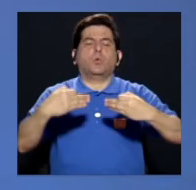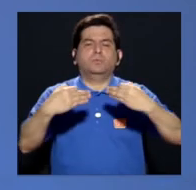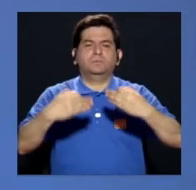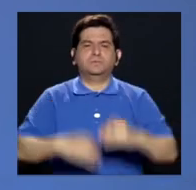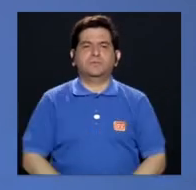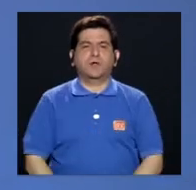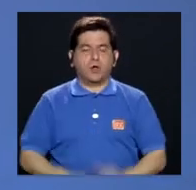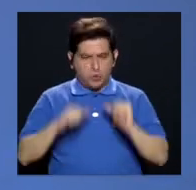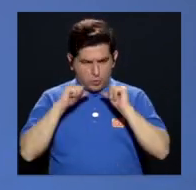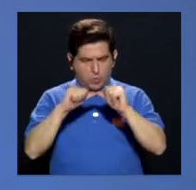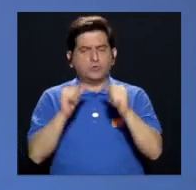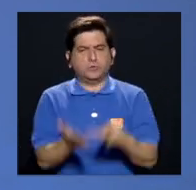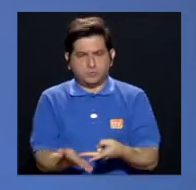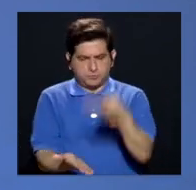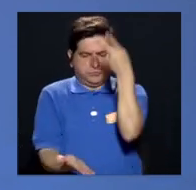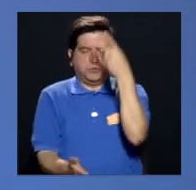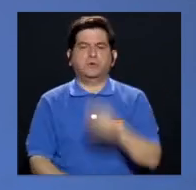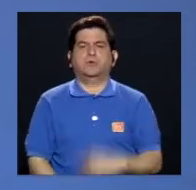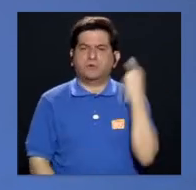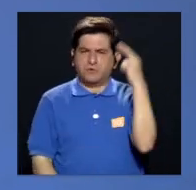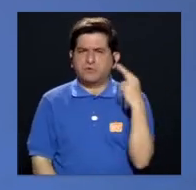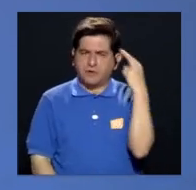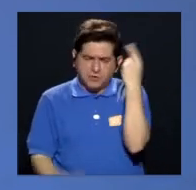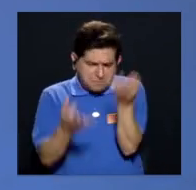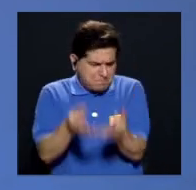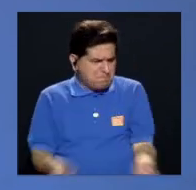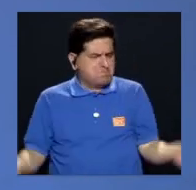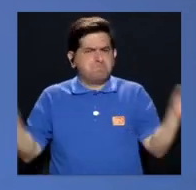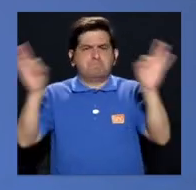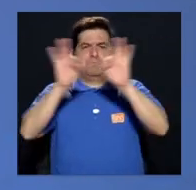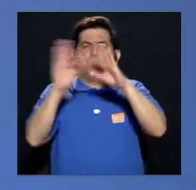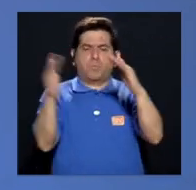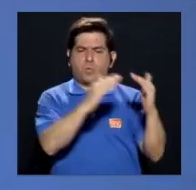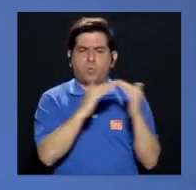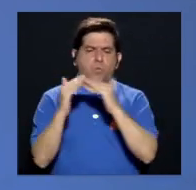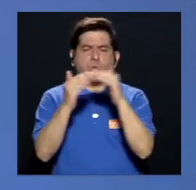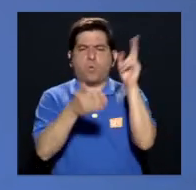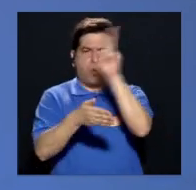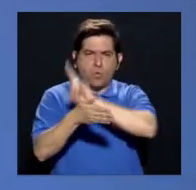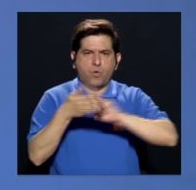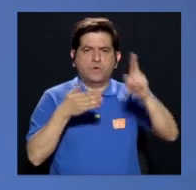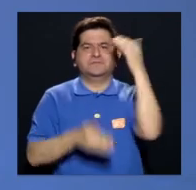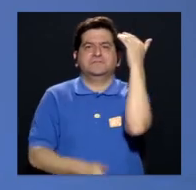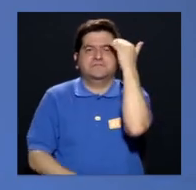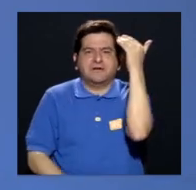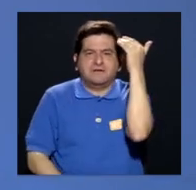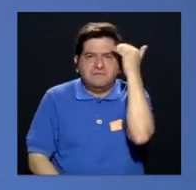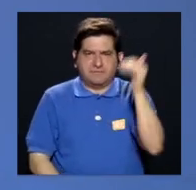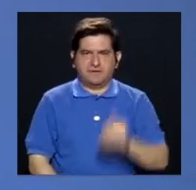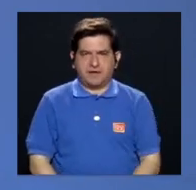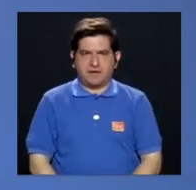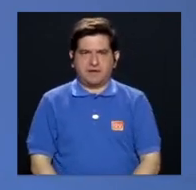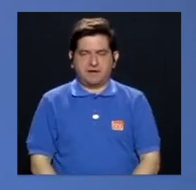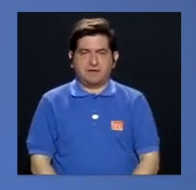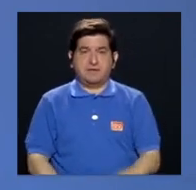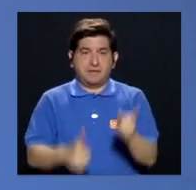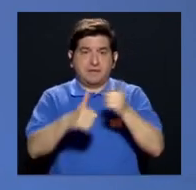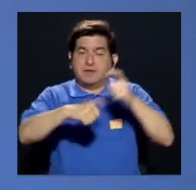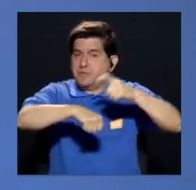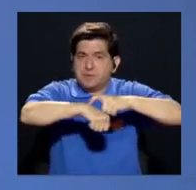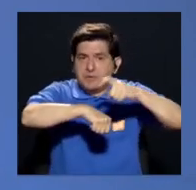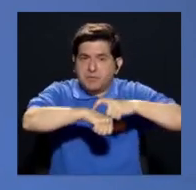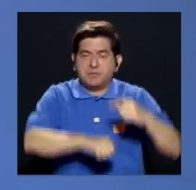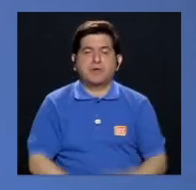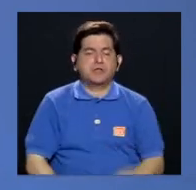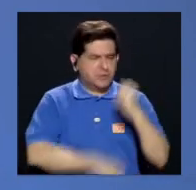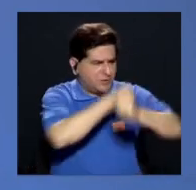acuerdo siguen teniendo validez debido a que es importante que la comunidad universitaria conozca de primera fuente y